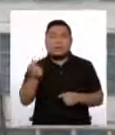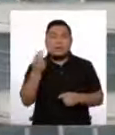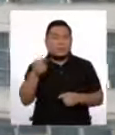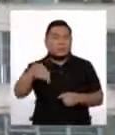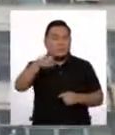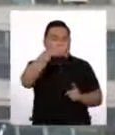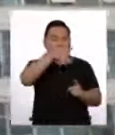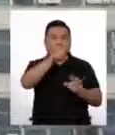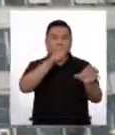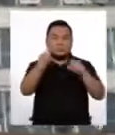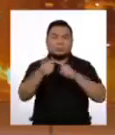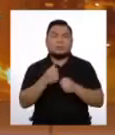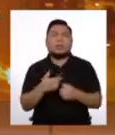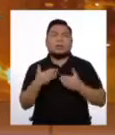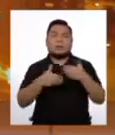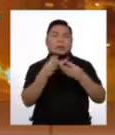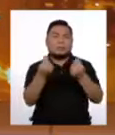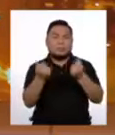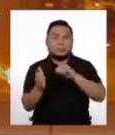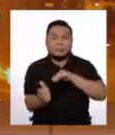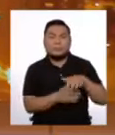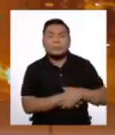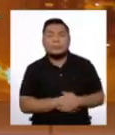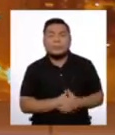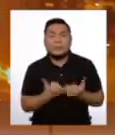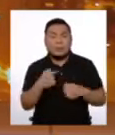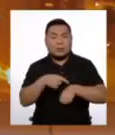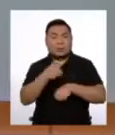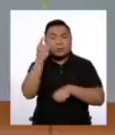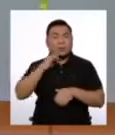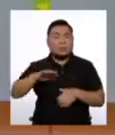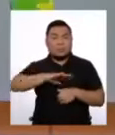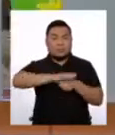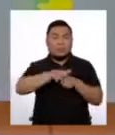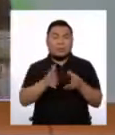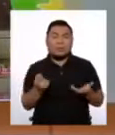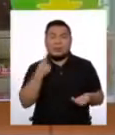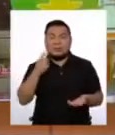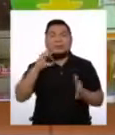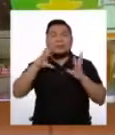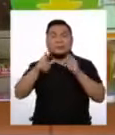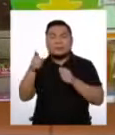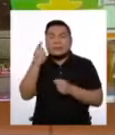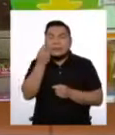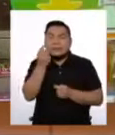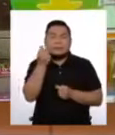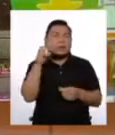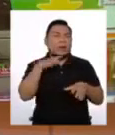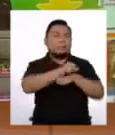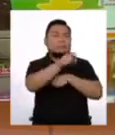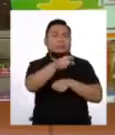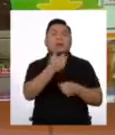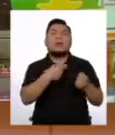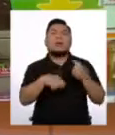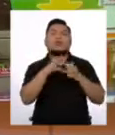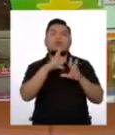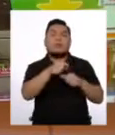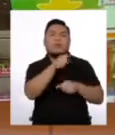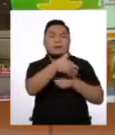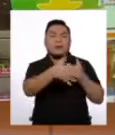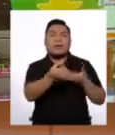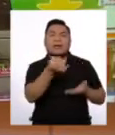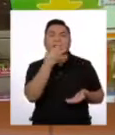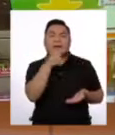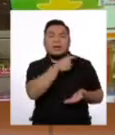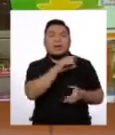esenciales. En pleno estado de emergencia por el COVID-19, delincuentes intentaron asaltar una botica en Carabahillo. Tras una